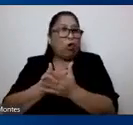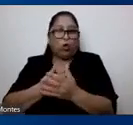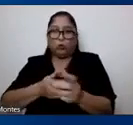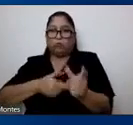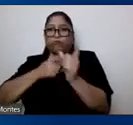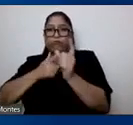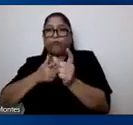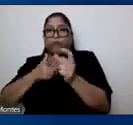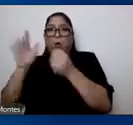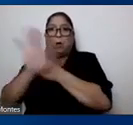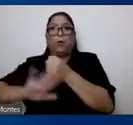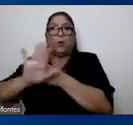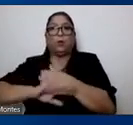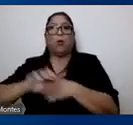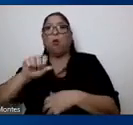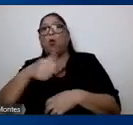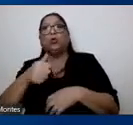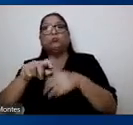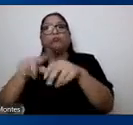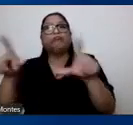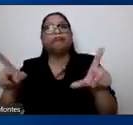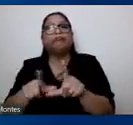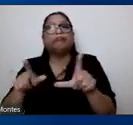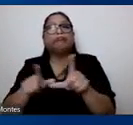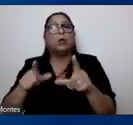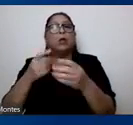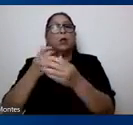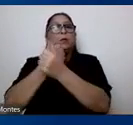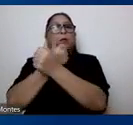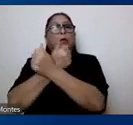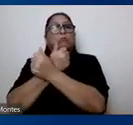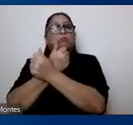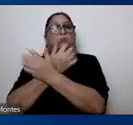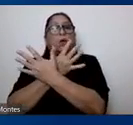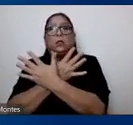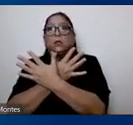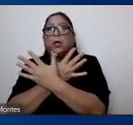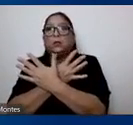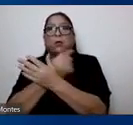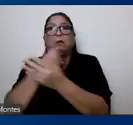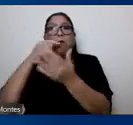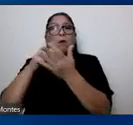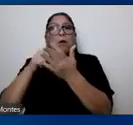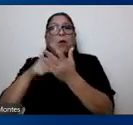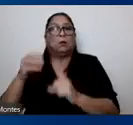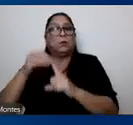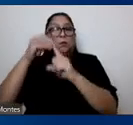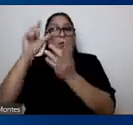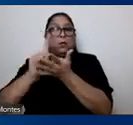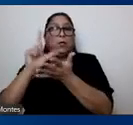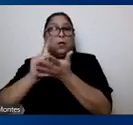Otra sala es la sala de las cárceles. Las cárceles, sobre todo las limeñas, estuvieron tuburizadas, estuvieron